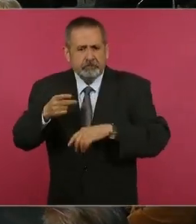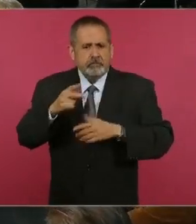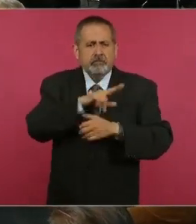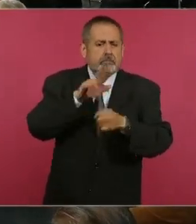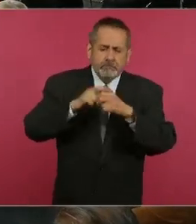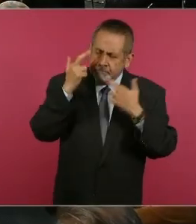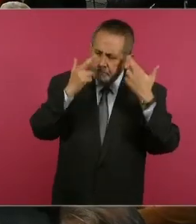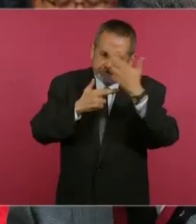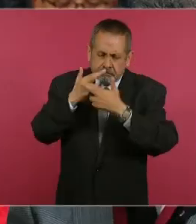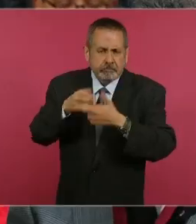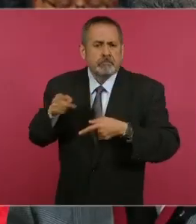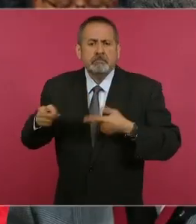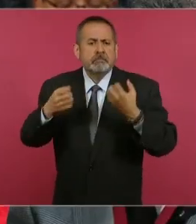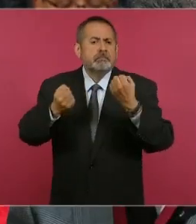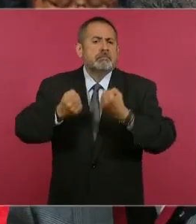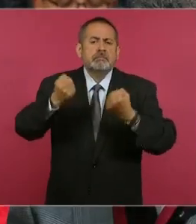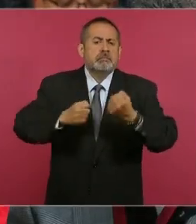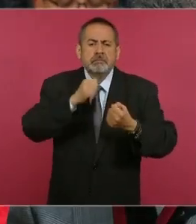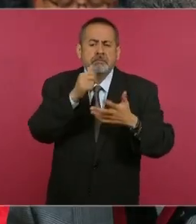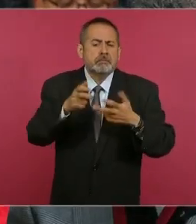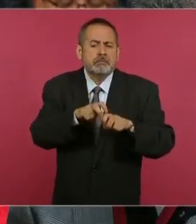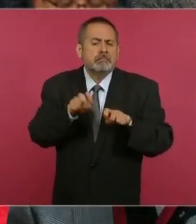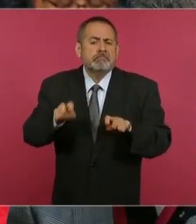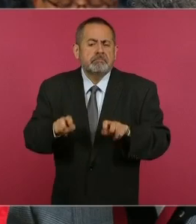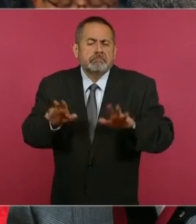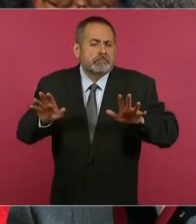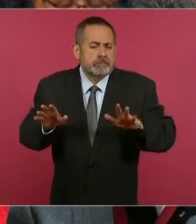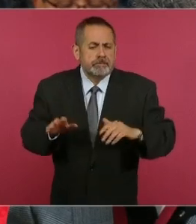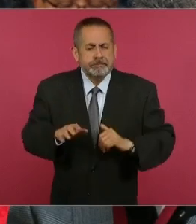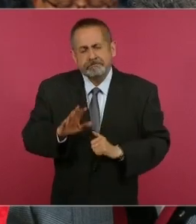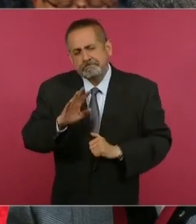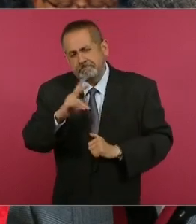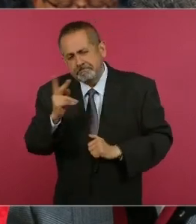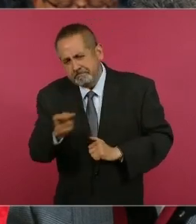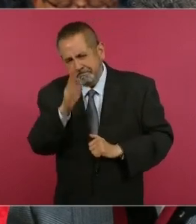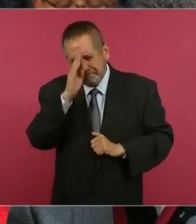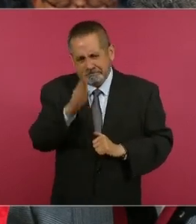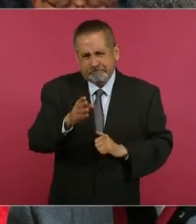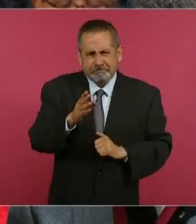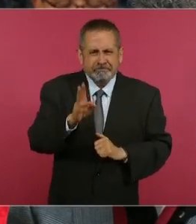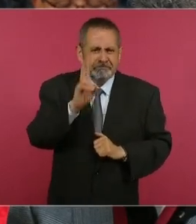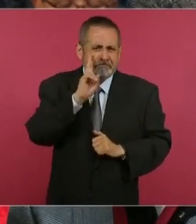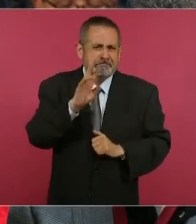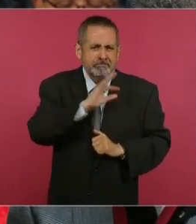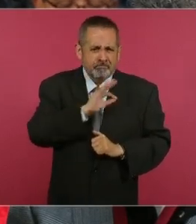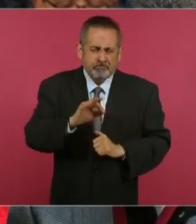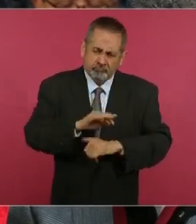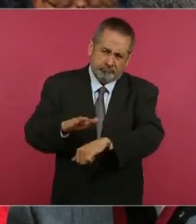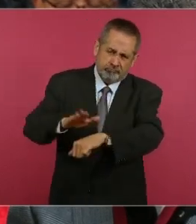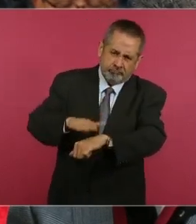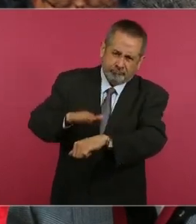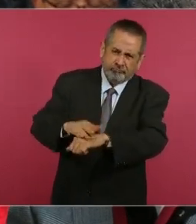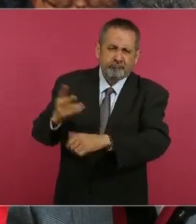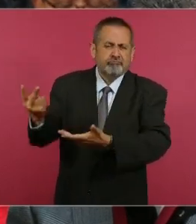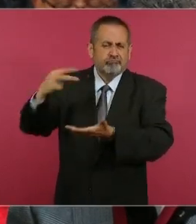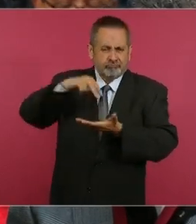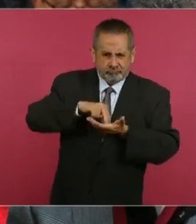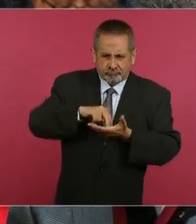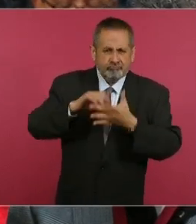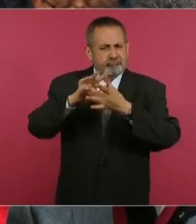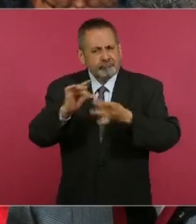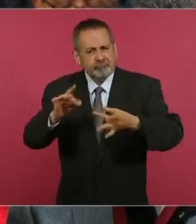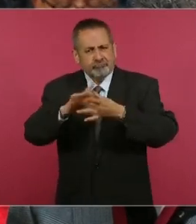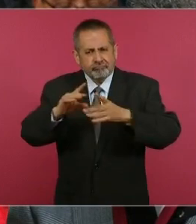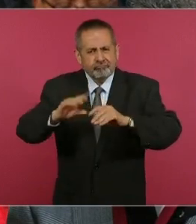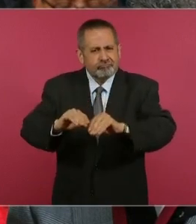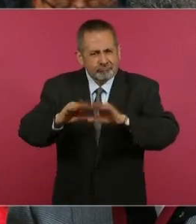rutinaria y que él no manejaba el vehículo. Pero la pregunta en concreto, presidente, es si podría usted citar al cónsul para que también pueda